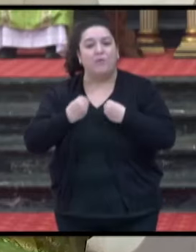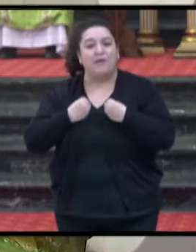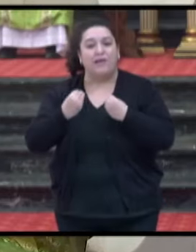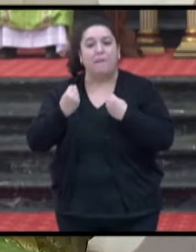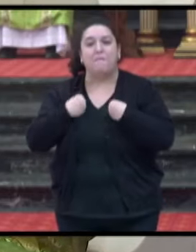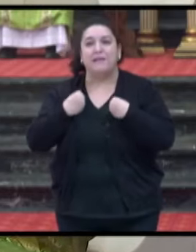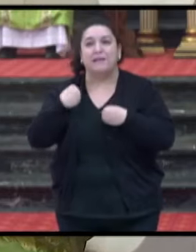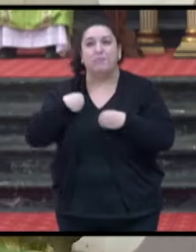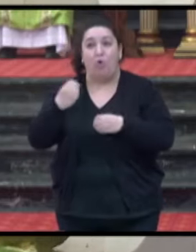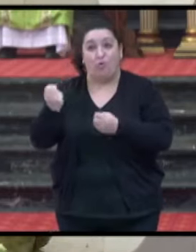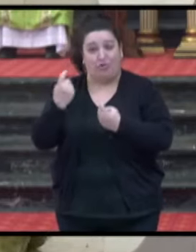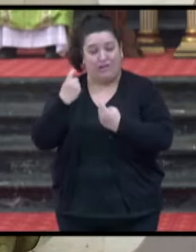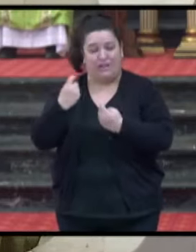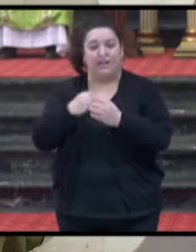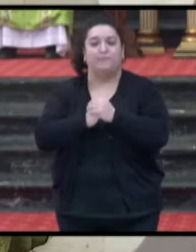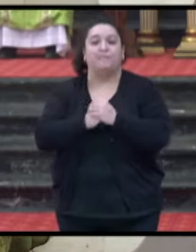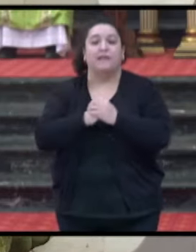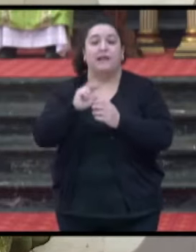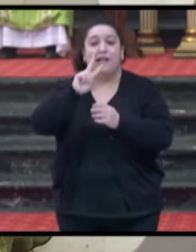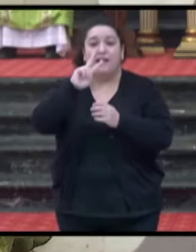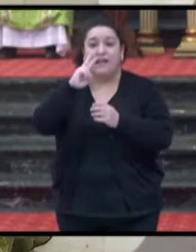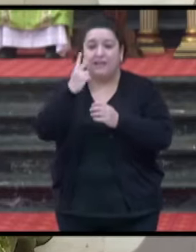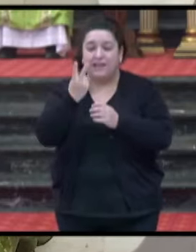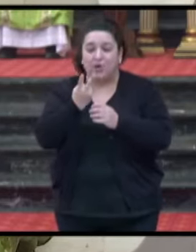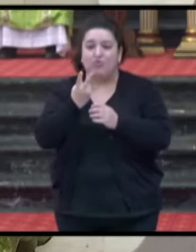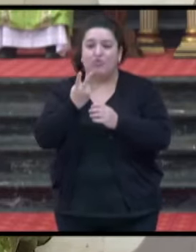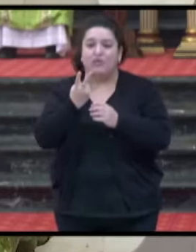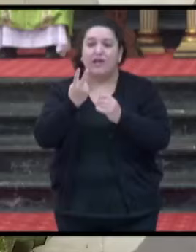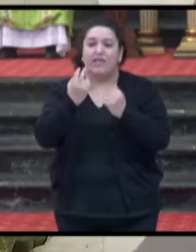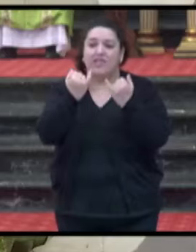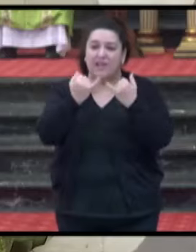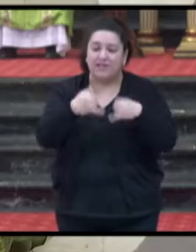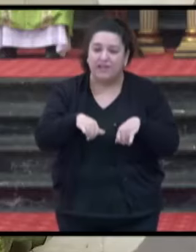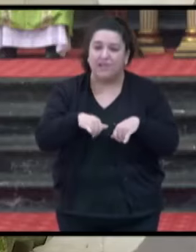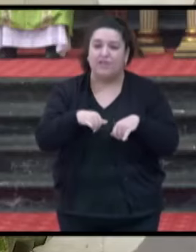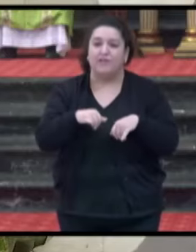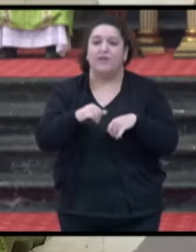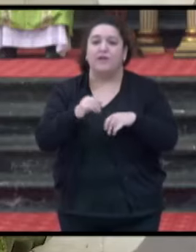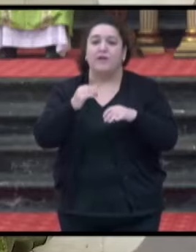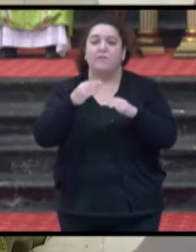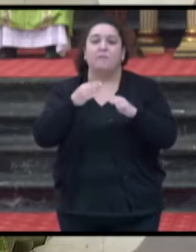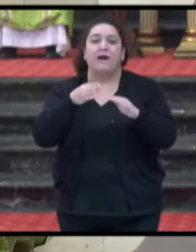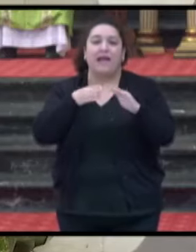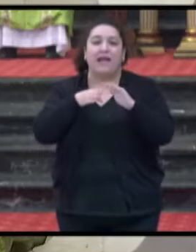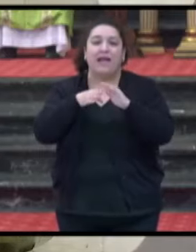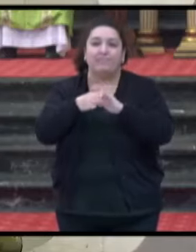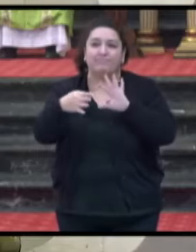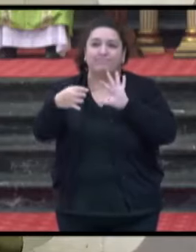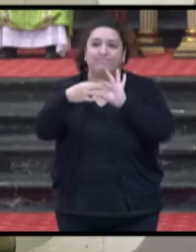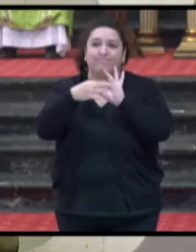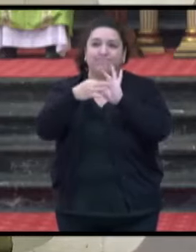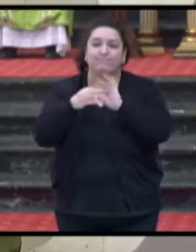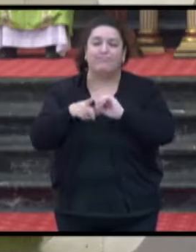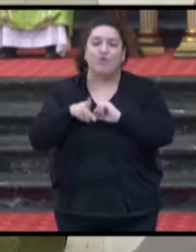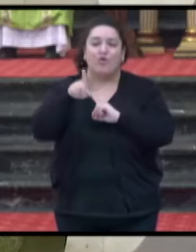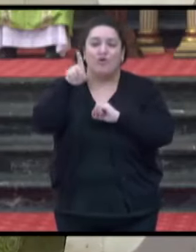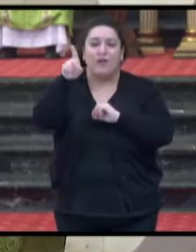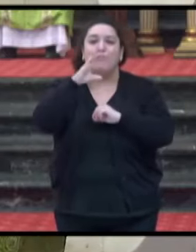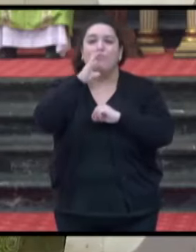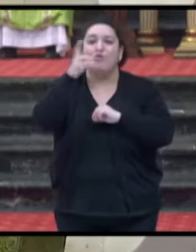vida en la segunda parte de la celebración para entrar en Comunión con él porque él